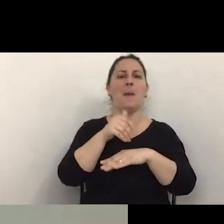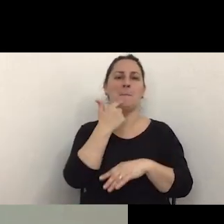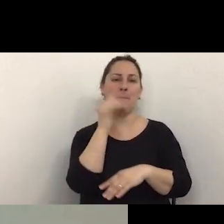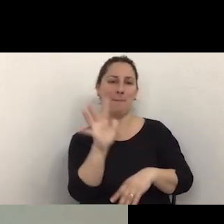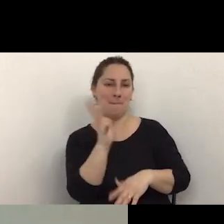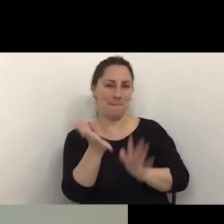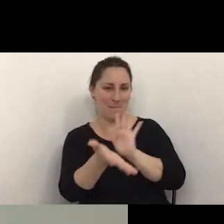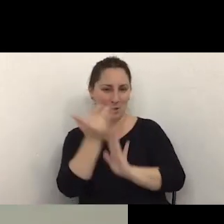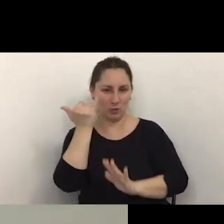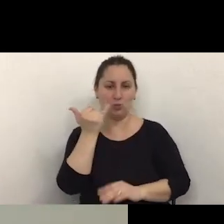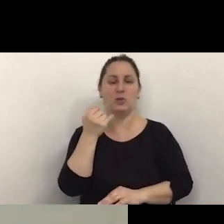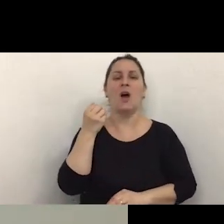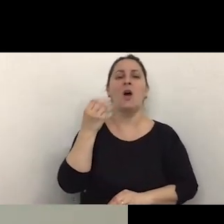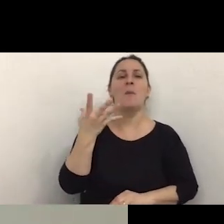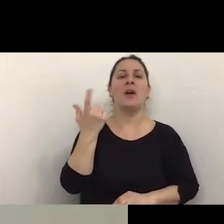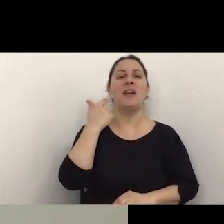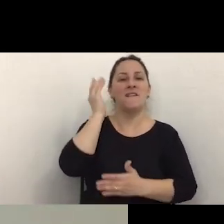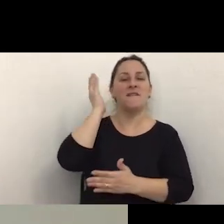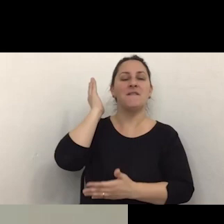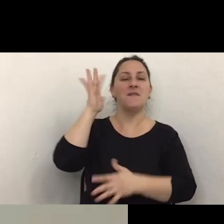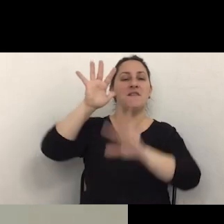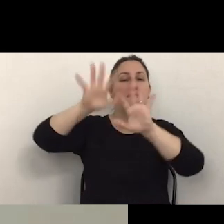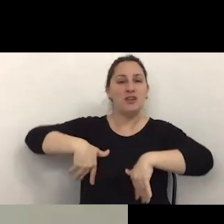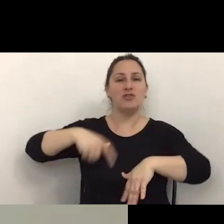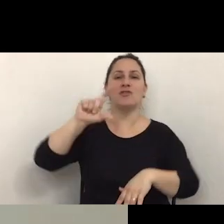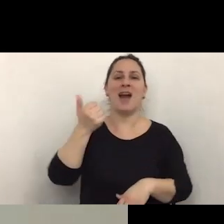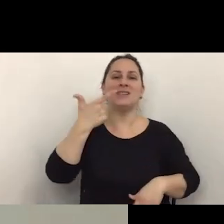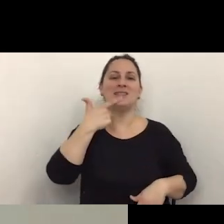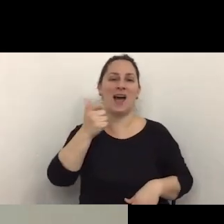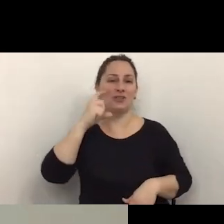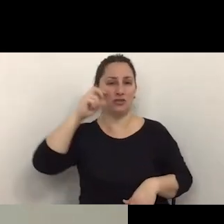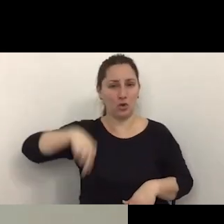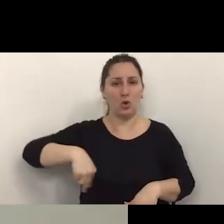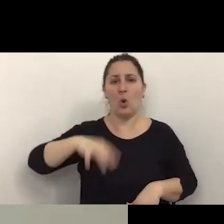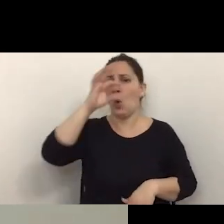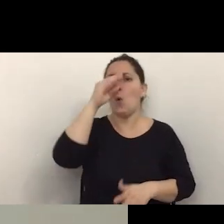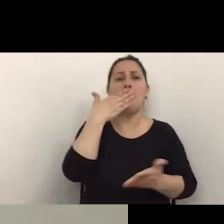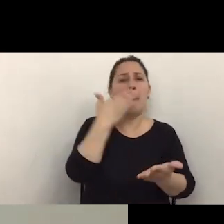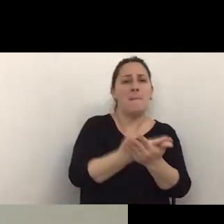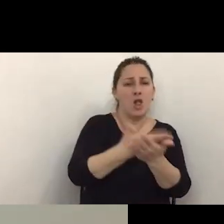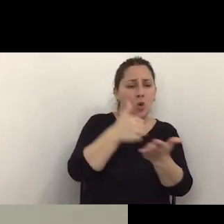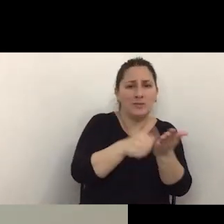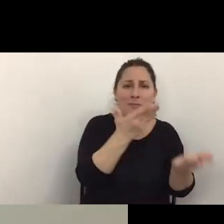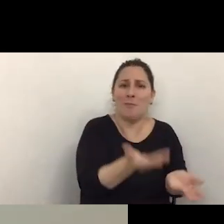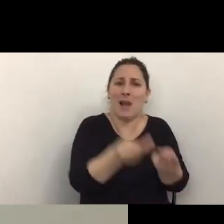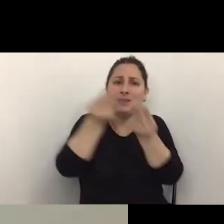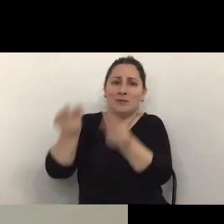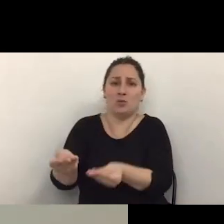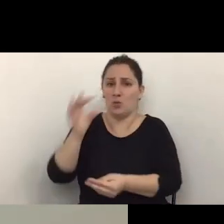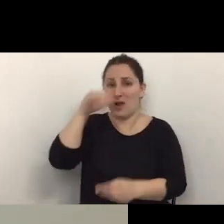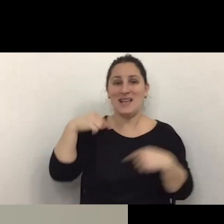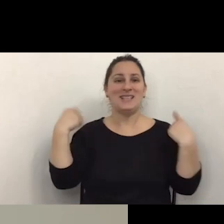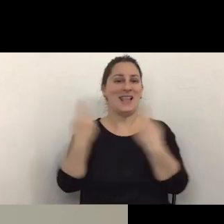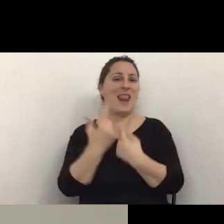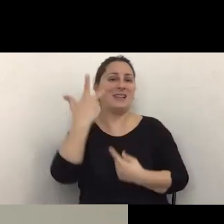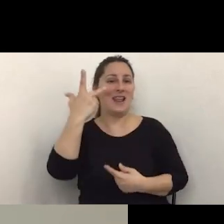vamos a ver cuando veamos el fallo de casación. Nunca presentó documentación, que es lo que dice la Sala 3 de la Cámara